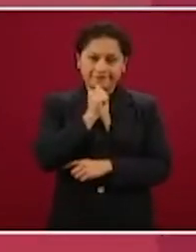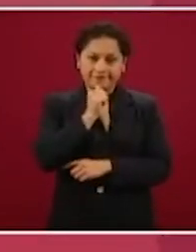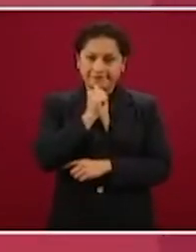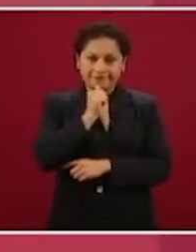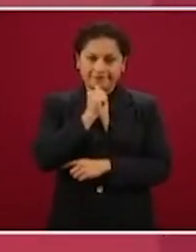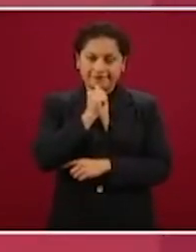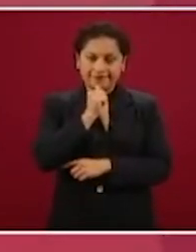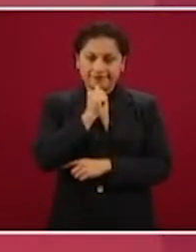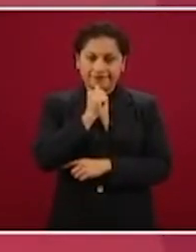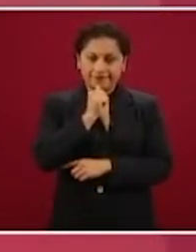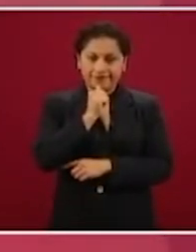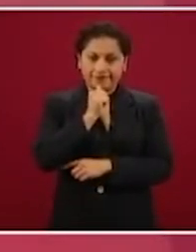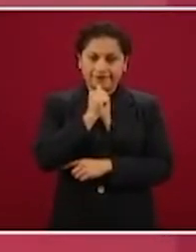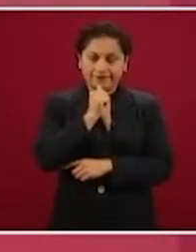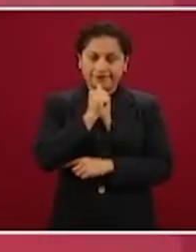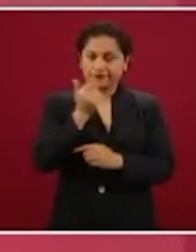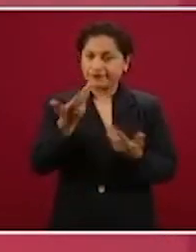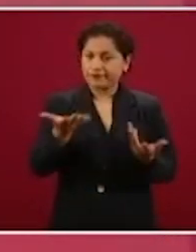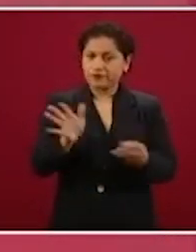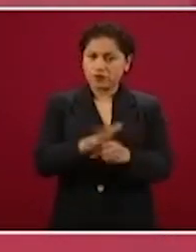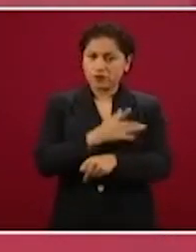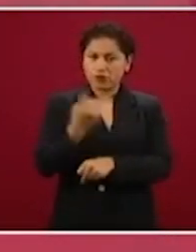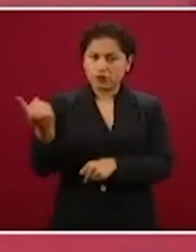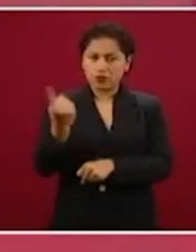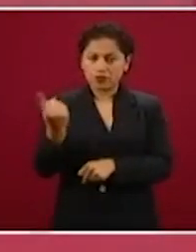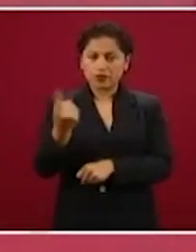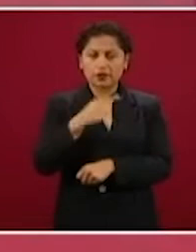de manera